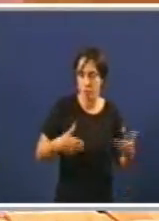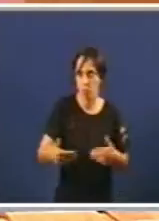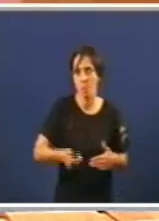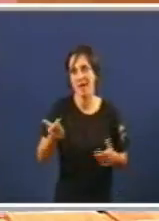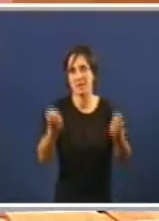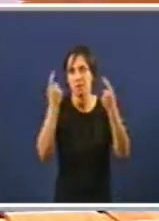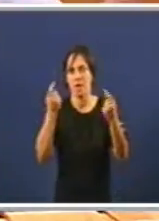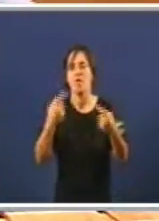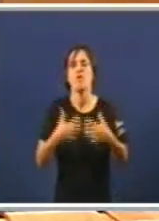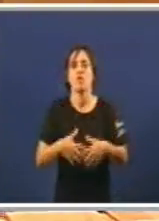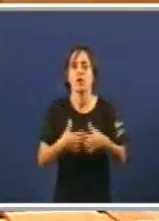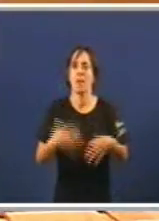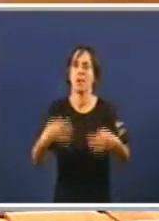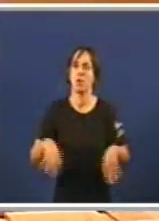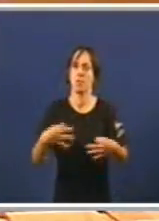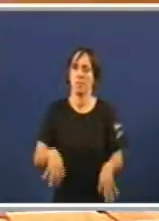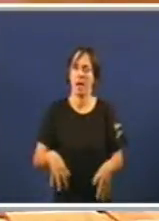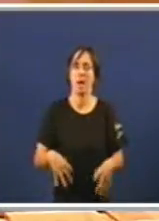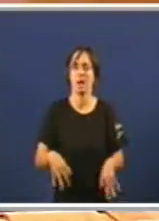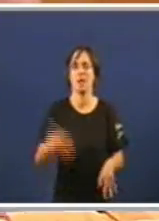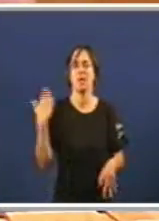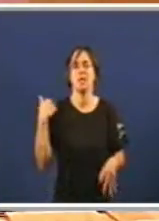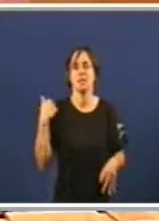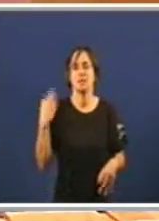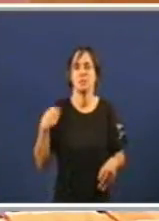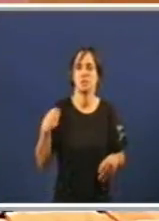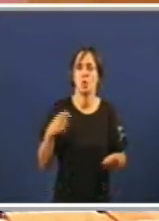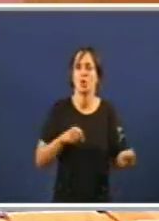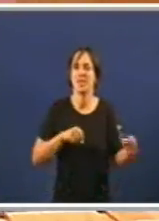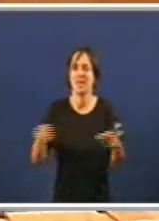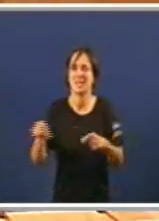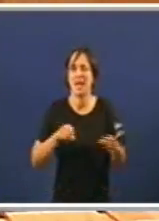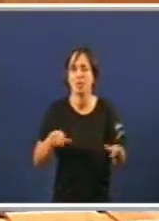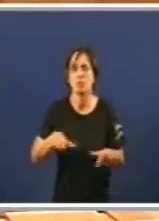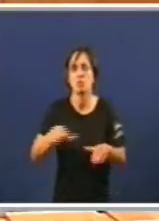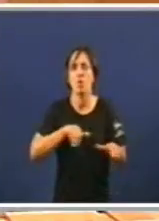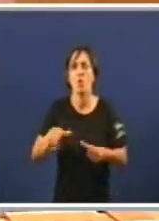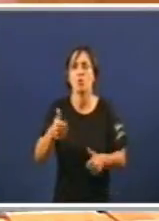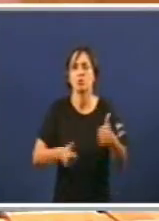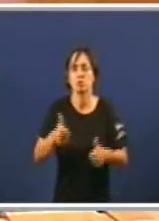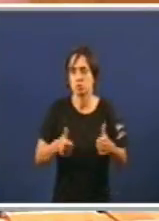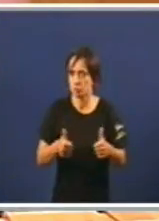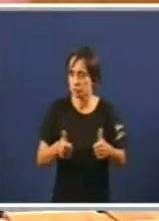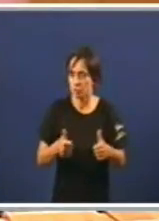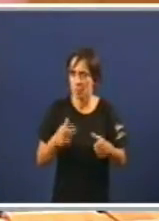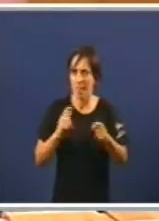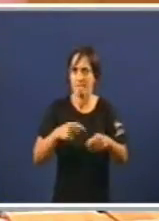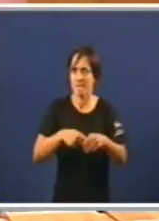total normalidade, que se lle deron no concurso de traslados praza, nada, uns meses antes.